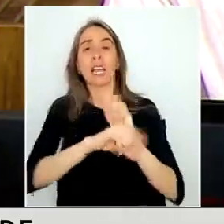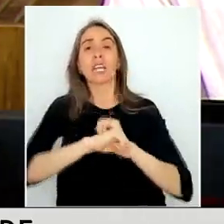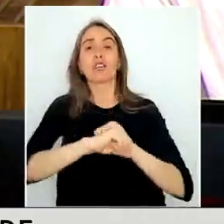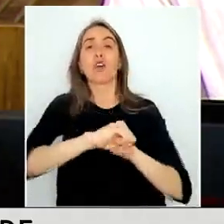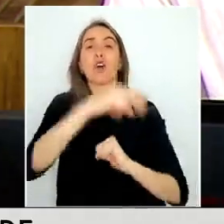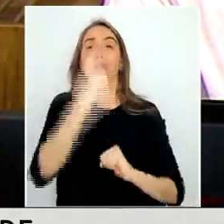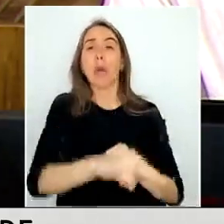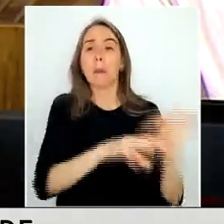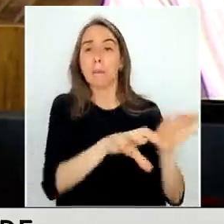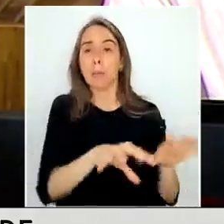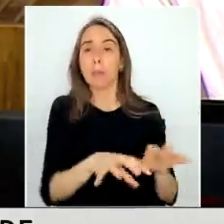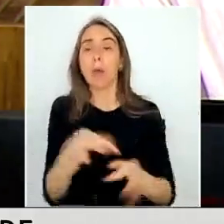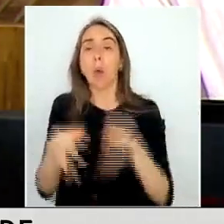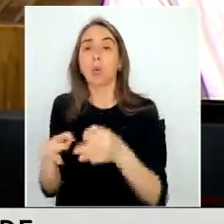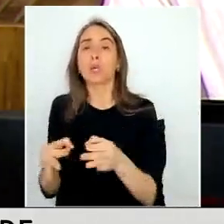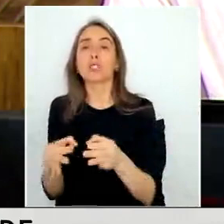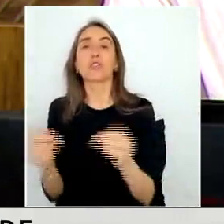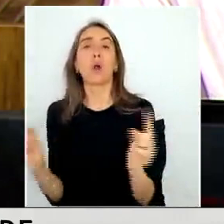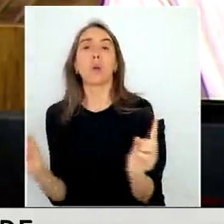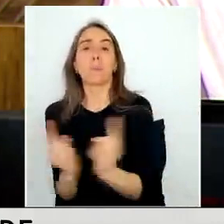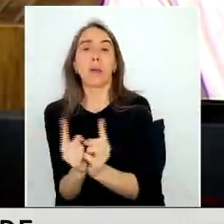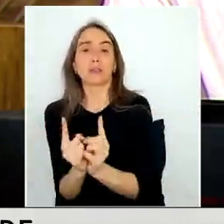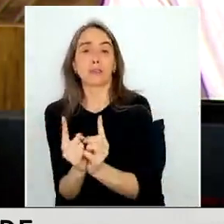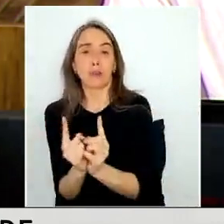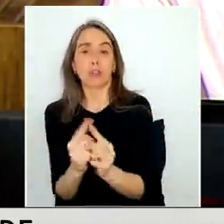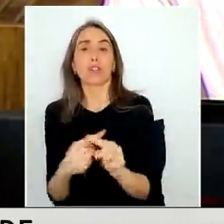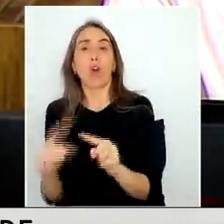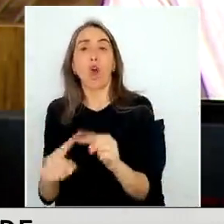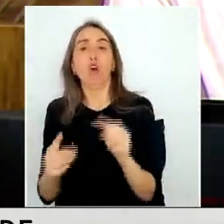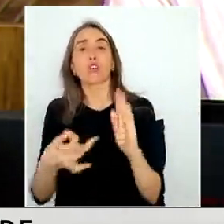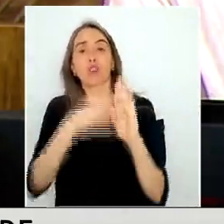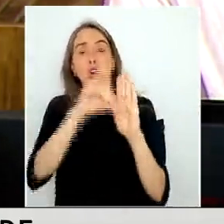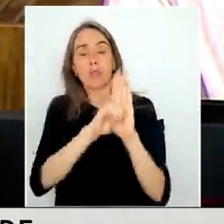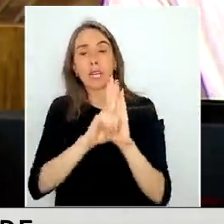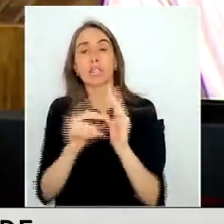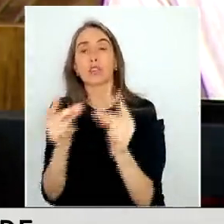abreviados en otro tipo de delitos para agilizar las